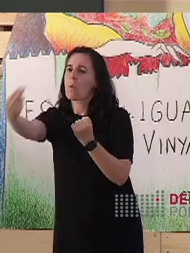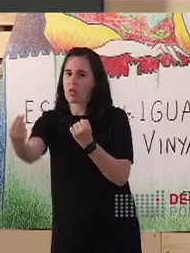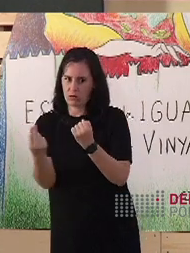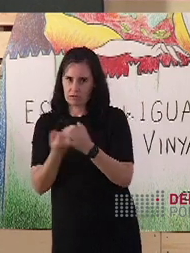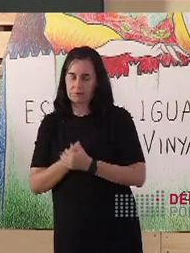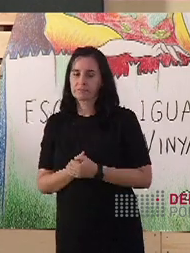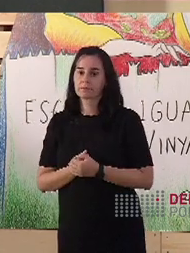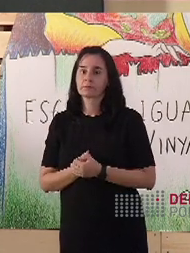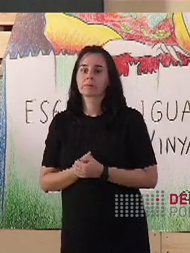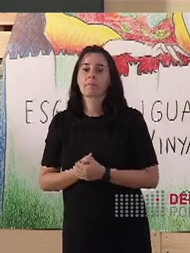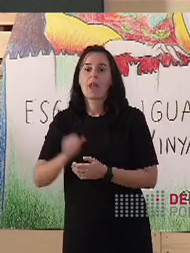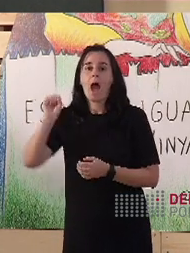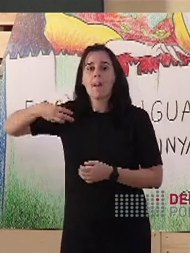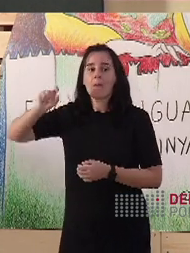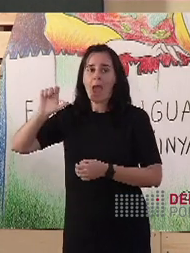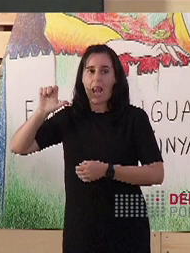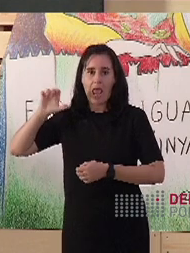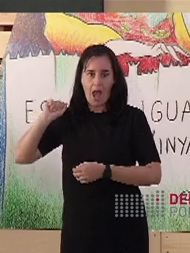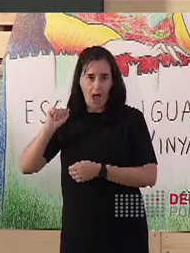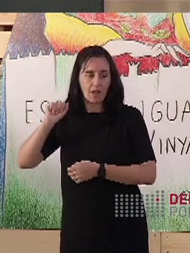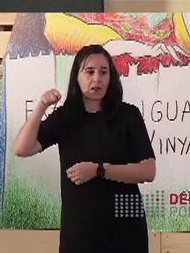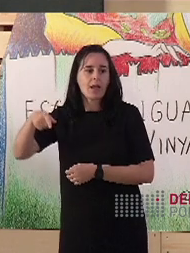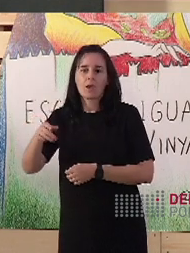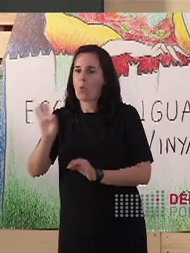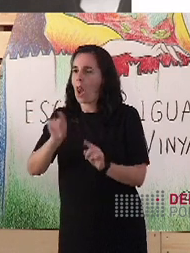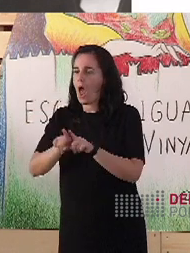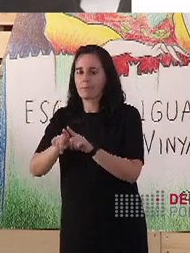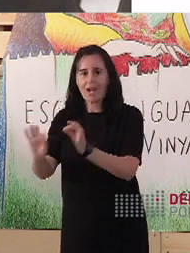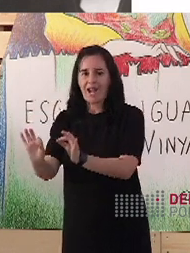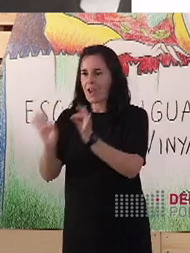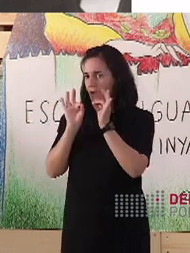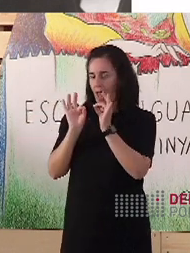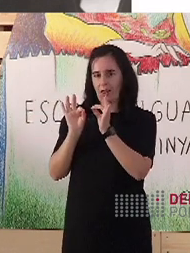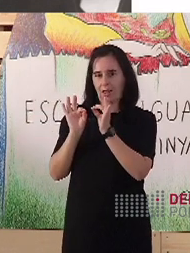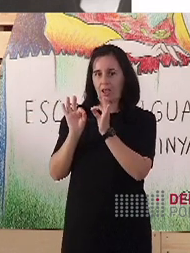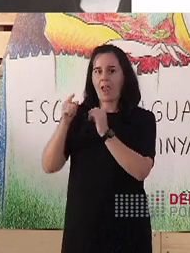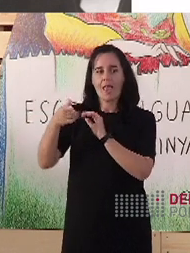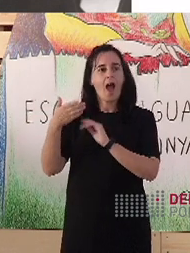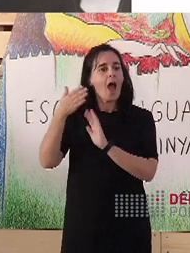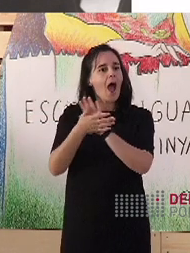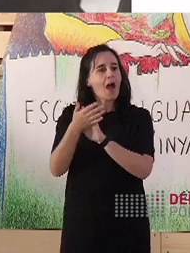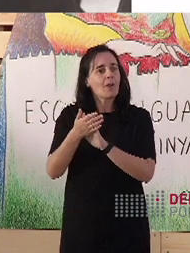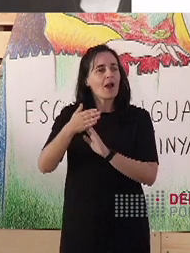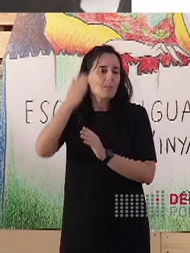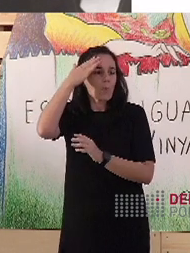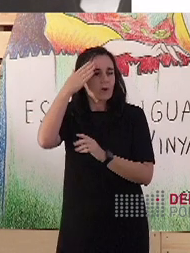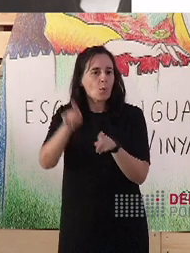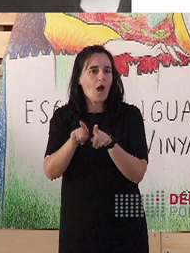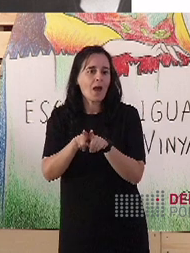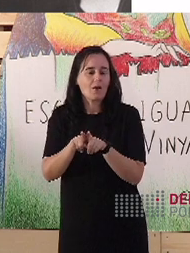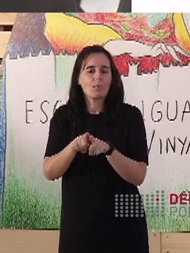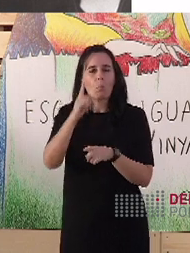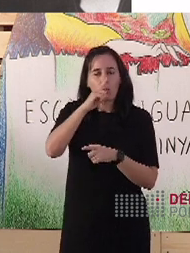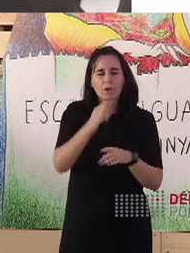Amelia Tiganus, desde luego, es un referente en nuestro país. Ella misma habla de memorias de cómo se fabrica una puta a través de la violencia sexual